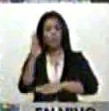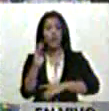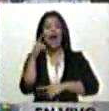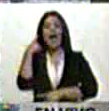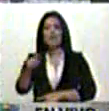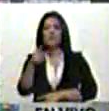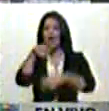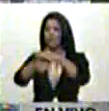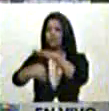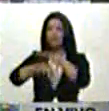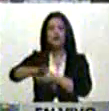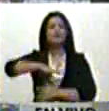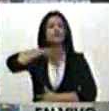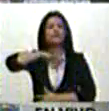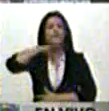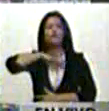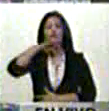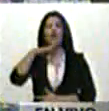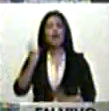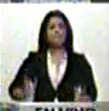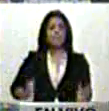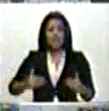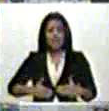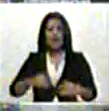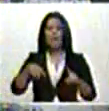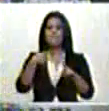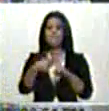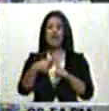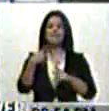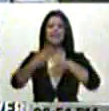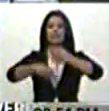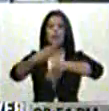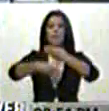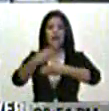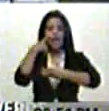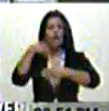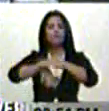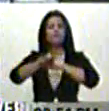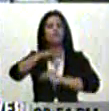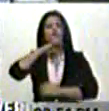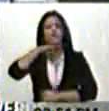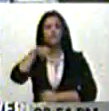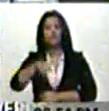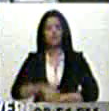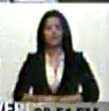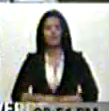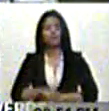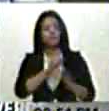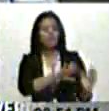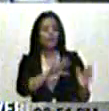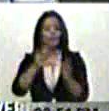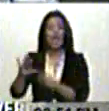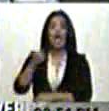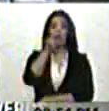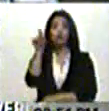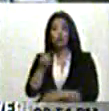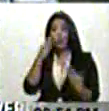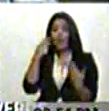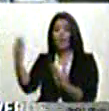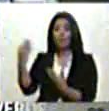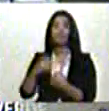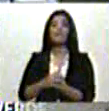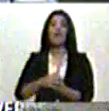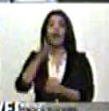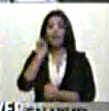pañales y papel higiénico. En el estado Zulia, la inspección realizada al abasto Bicentenario